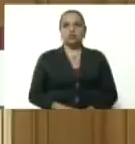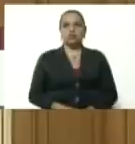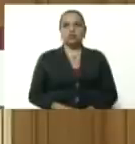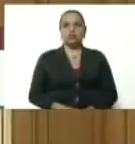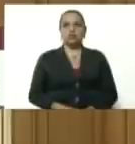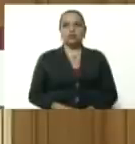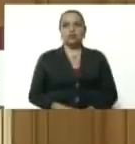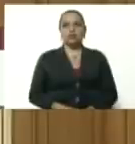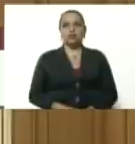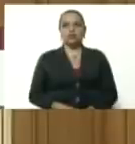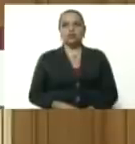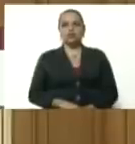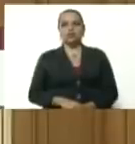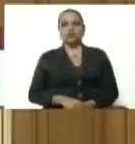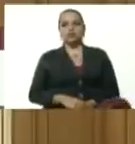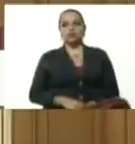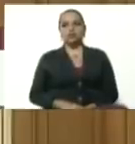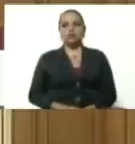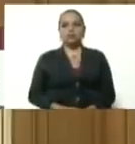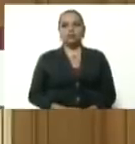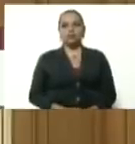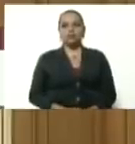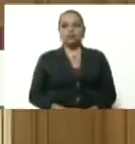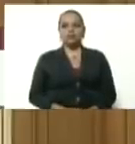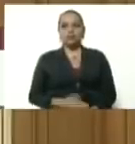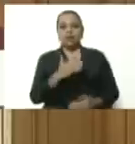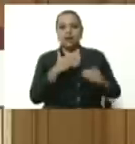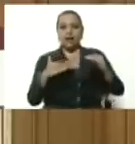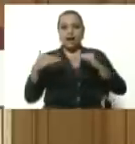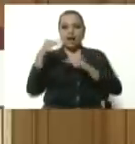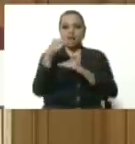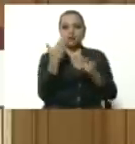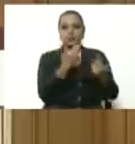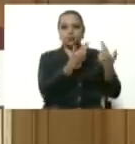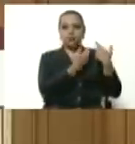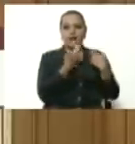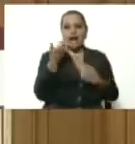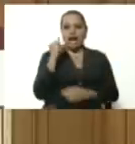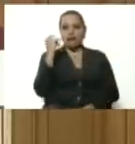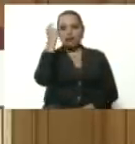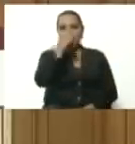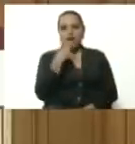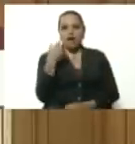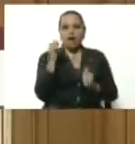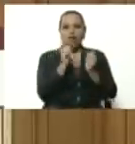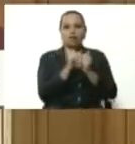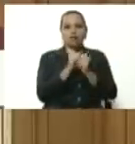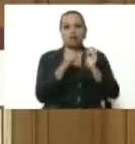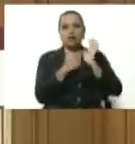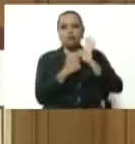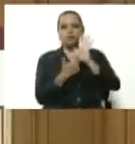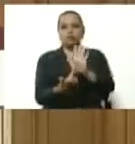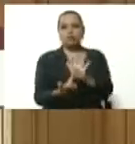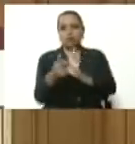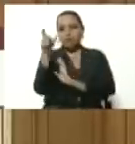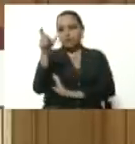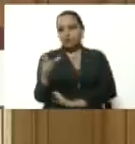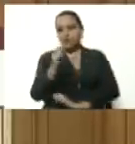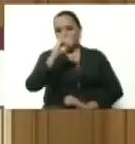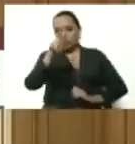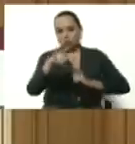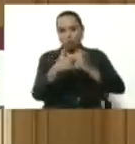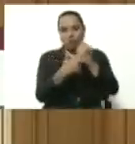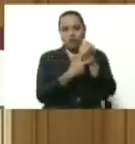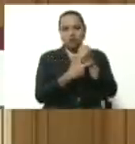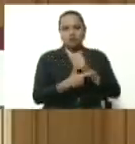complejo, exactamente. Este alto representante entonces tuvo el descaro de presentar a un estafador como Juan